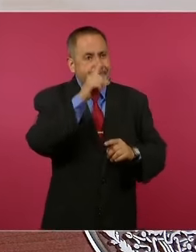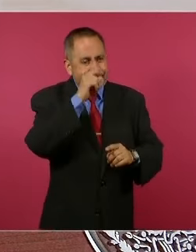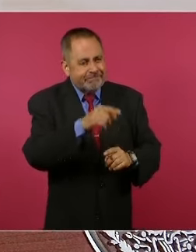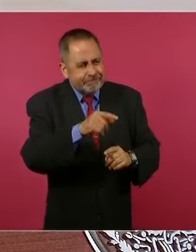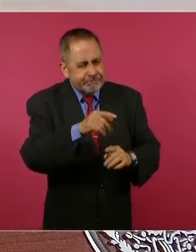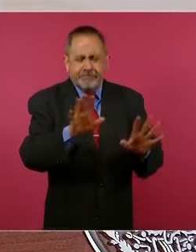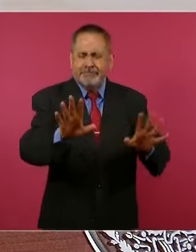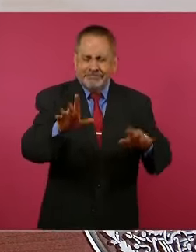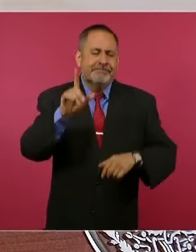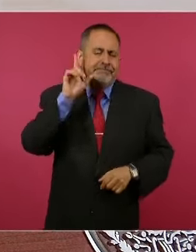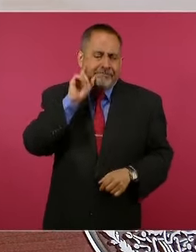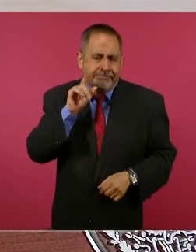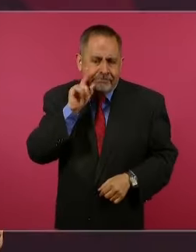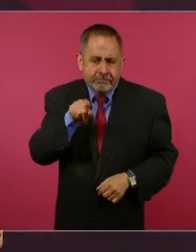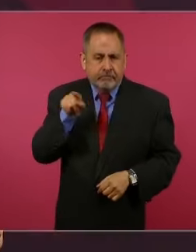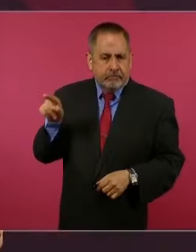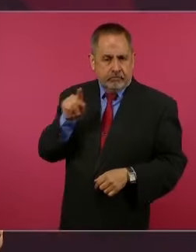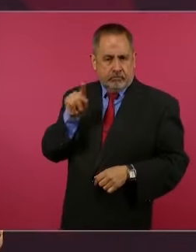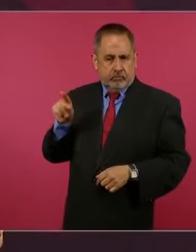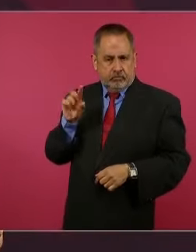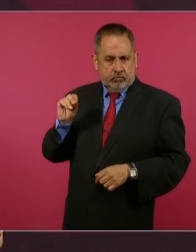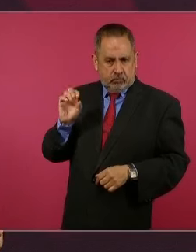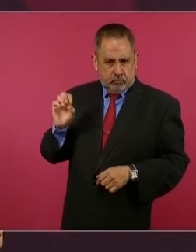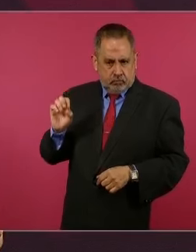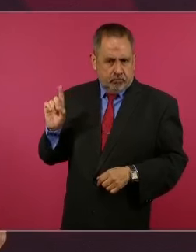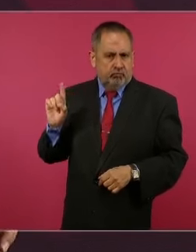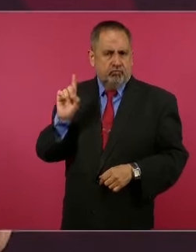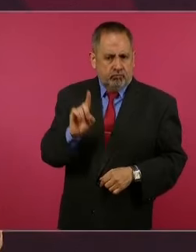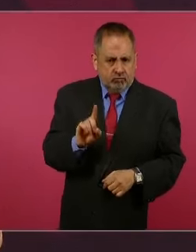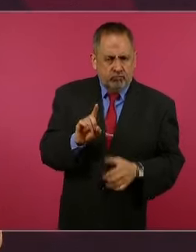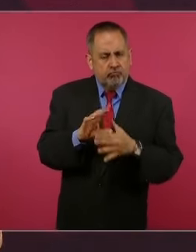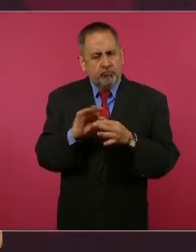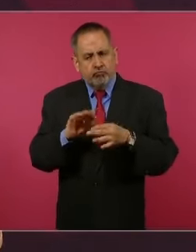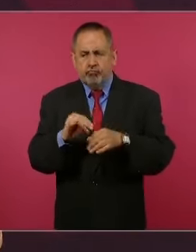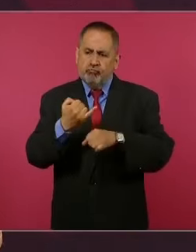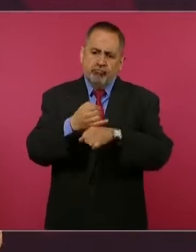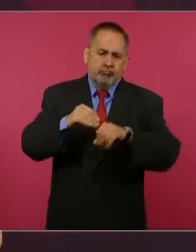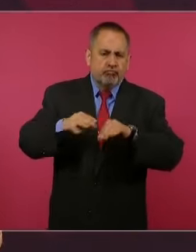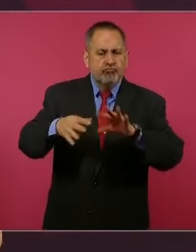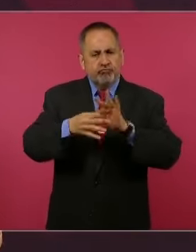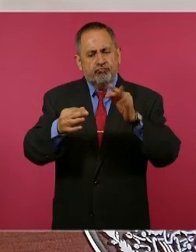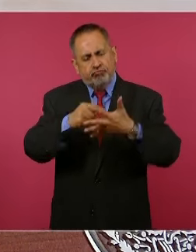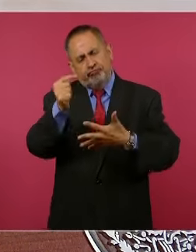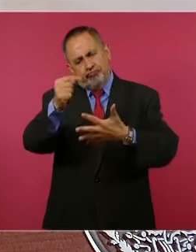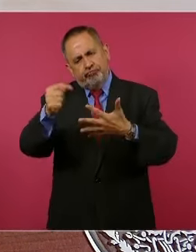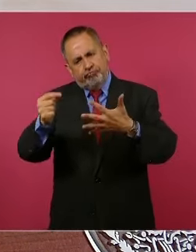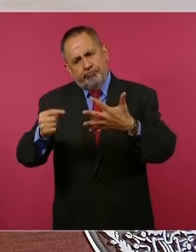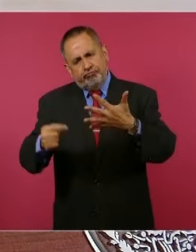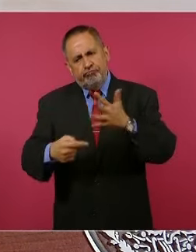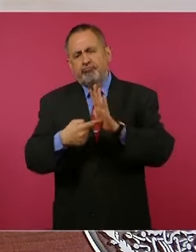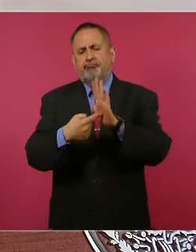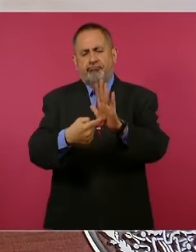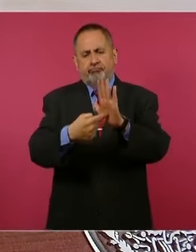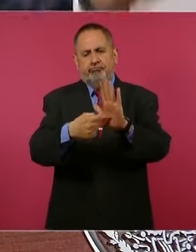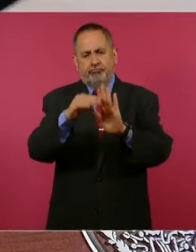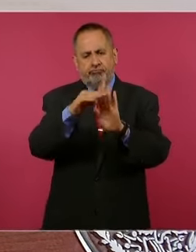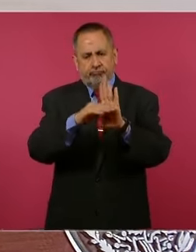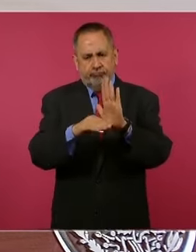mañana Zoe les va a informar